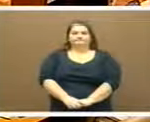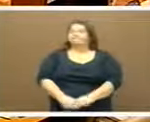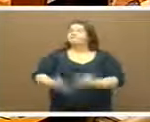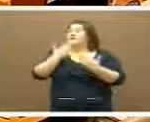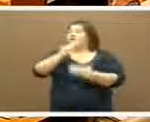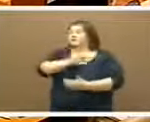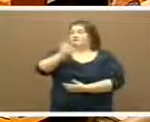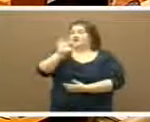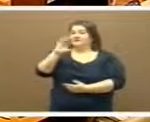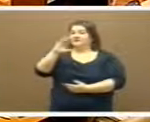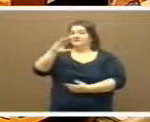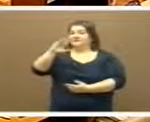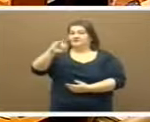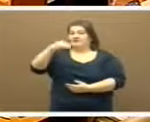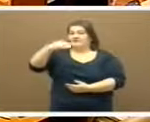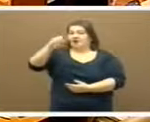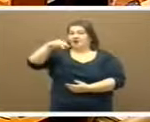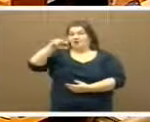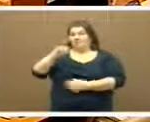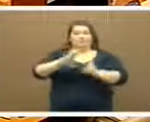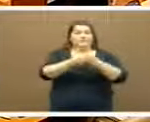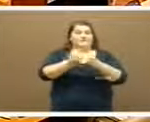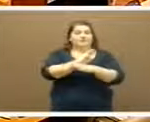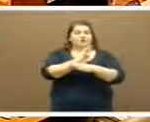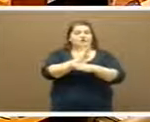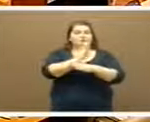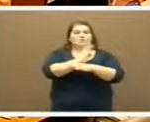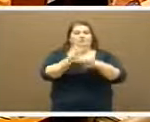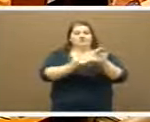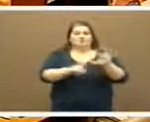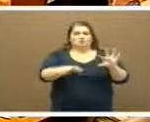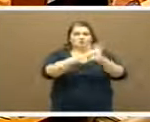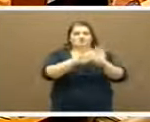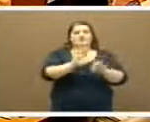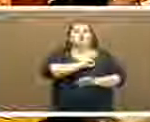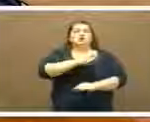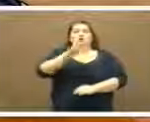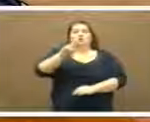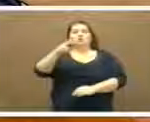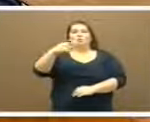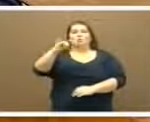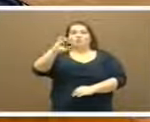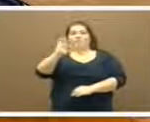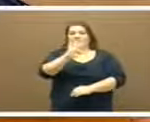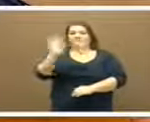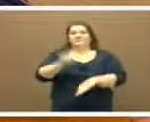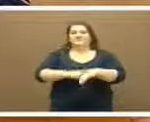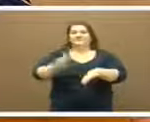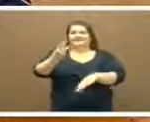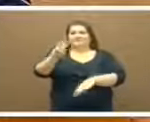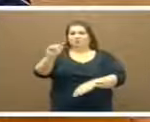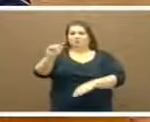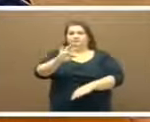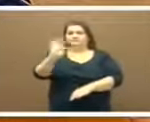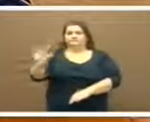Gracias, señor Escribano. Por el Grupo Parlamentario Popular, Extremadura Unida, tiene la palabra la señora Rubio Díaz por tiempo de